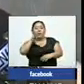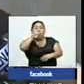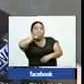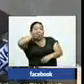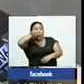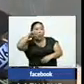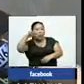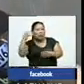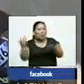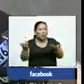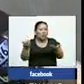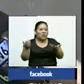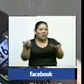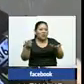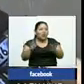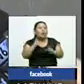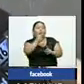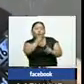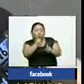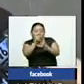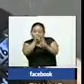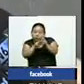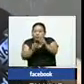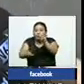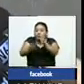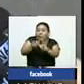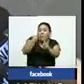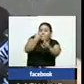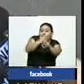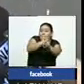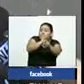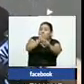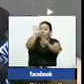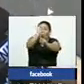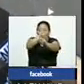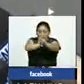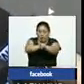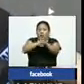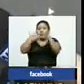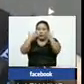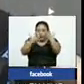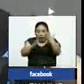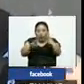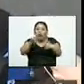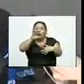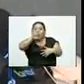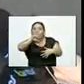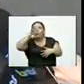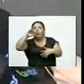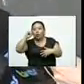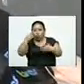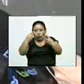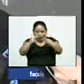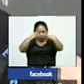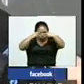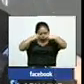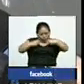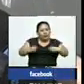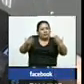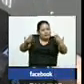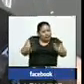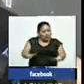sospechosos de dengue, de los cuales 58 se comprobaron con exámenes de laboratorio,